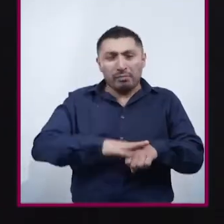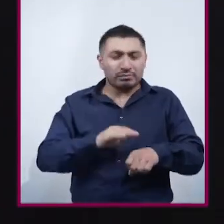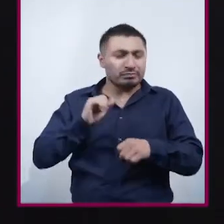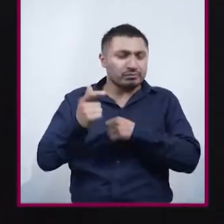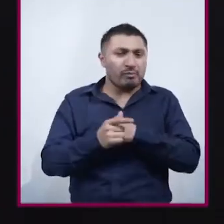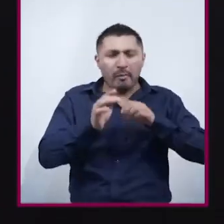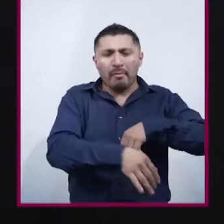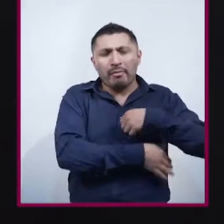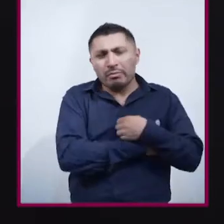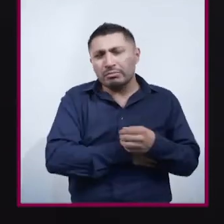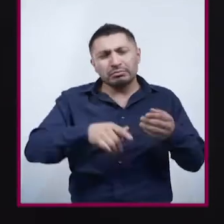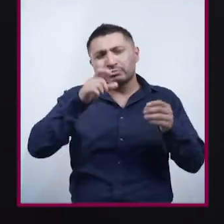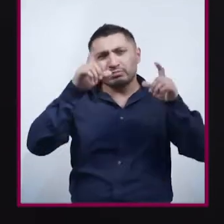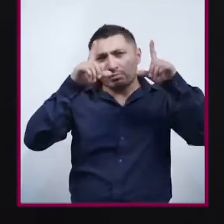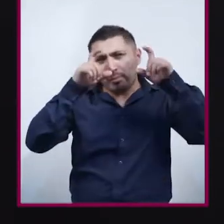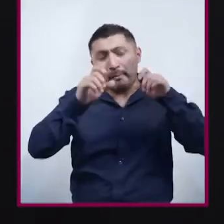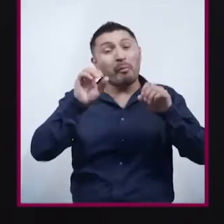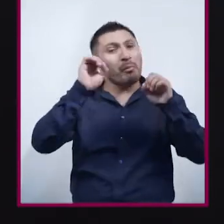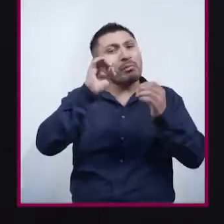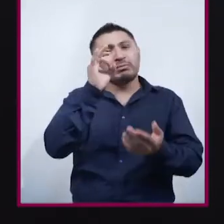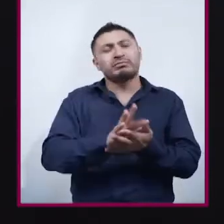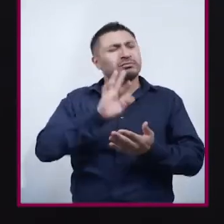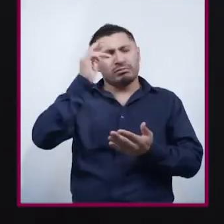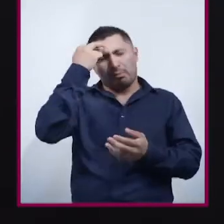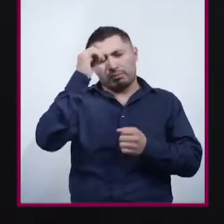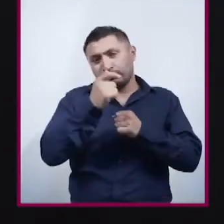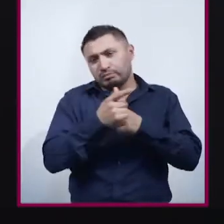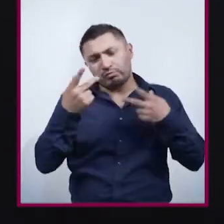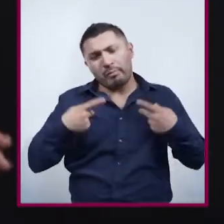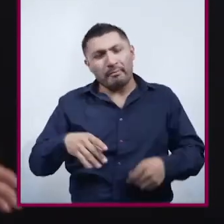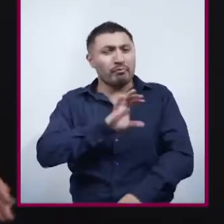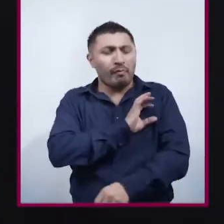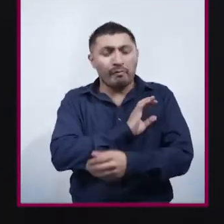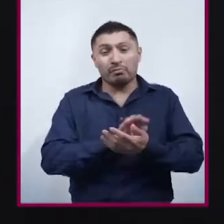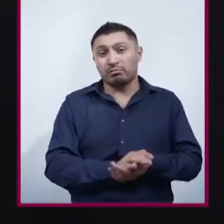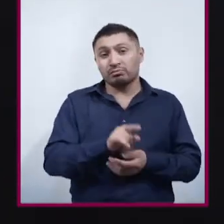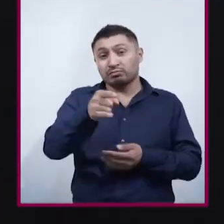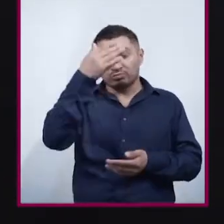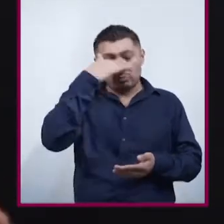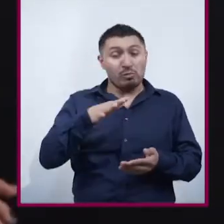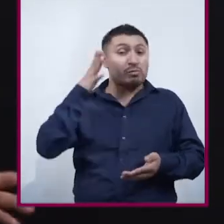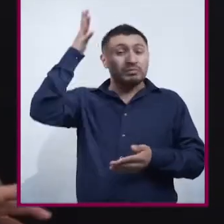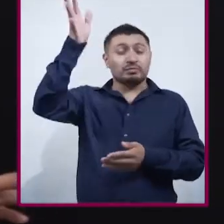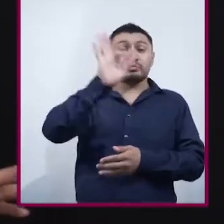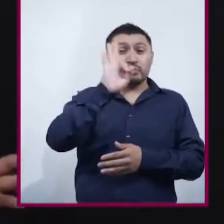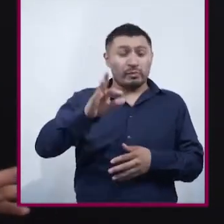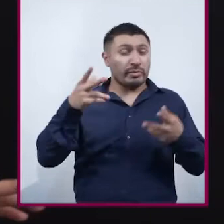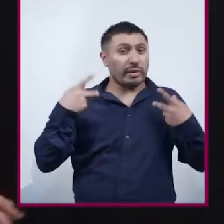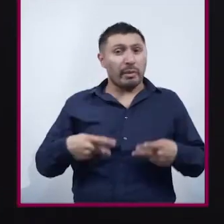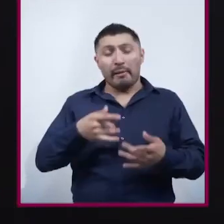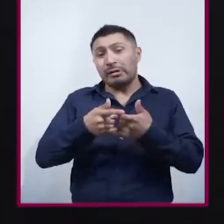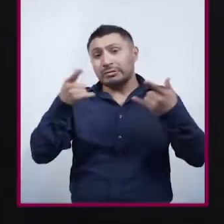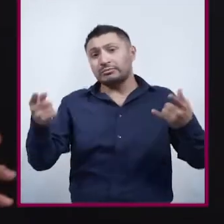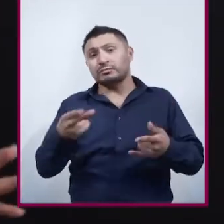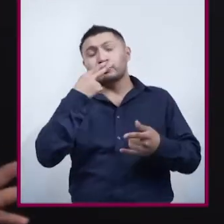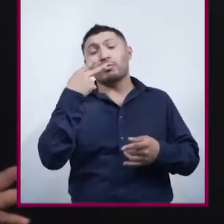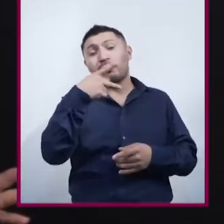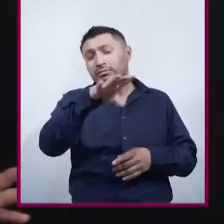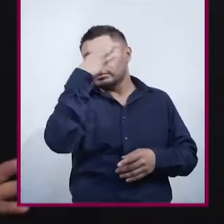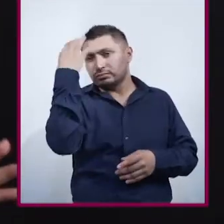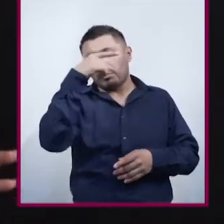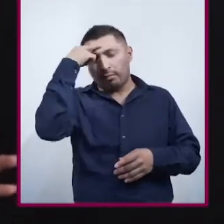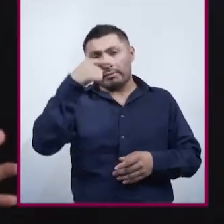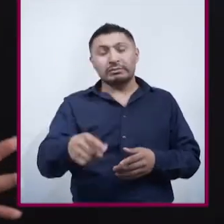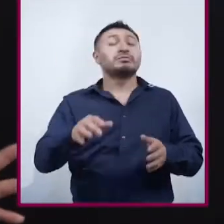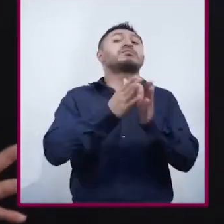gusta? ¿O simplemente para recordar a un ser querido? ¿Sabías tú que en el futuro quizás algún historiador pudiera usar tus